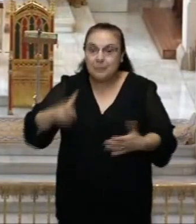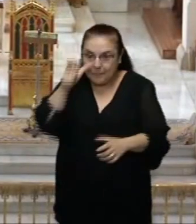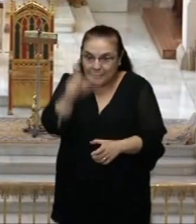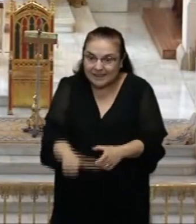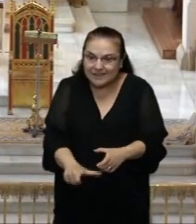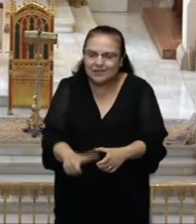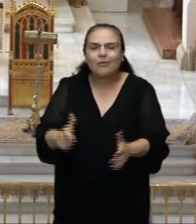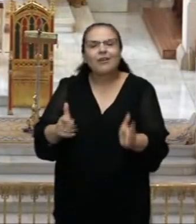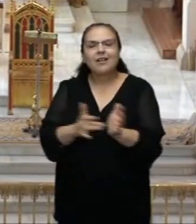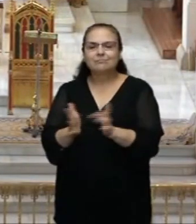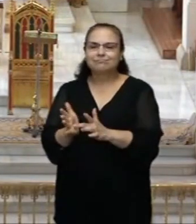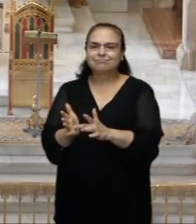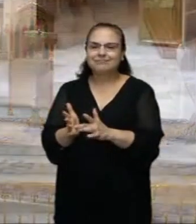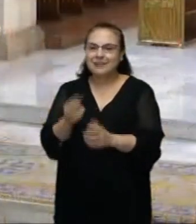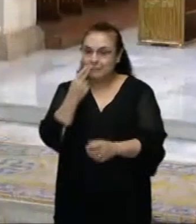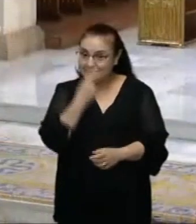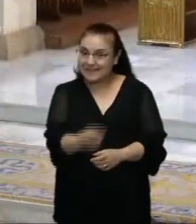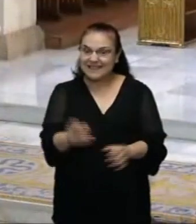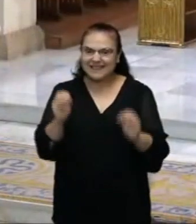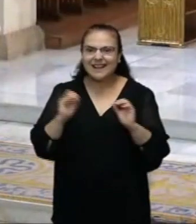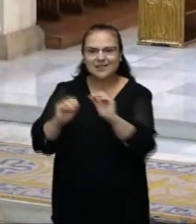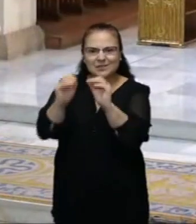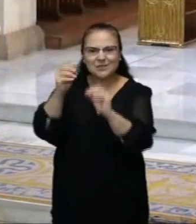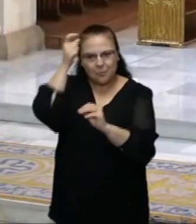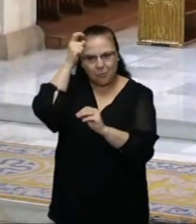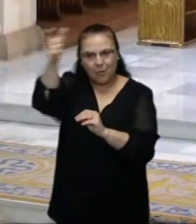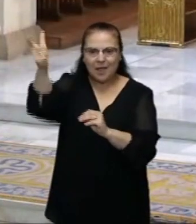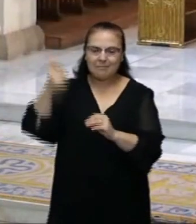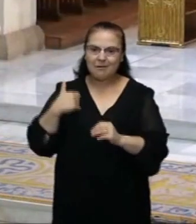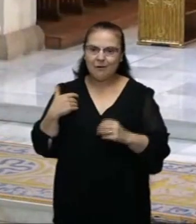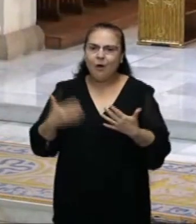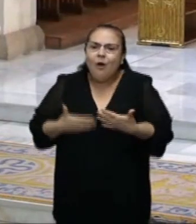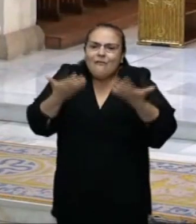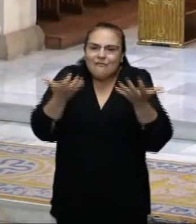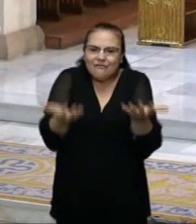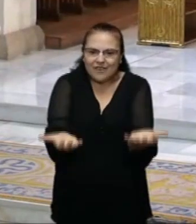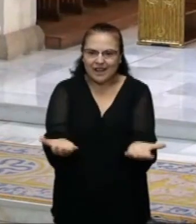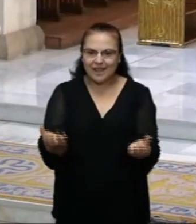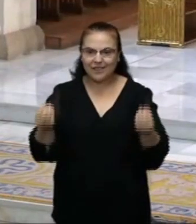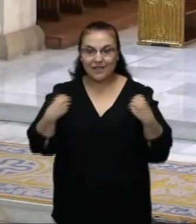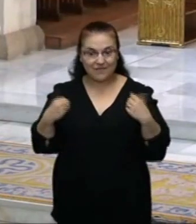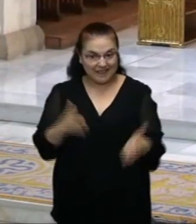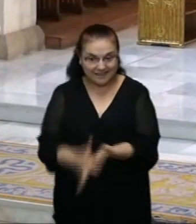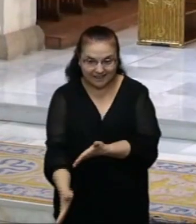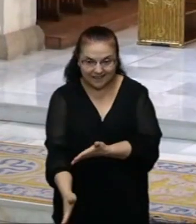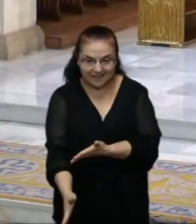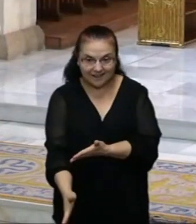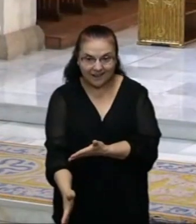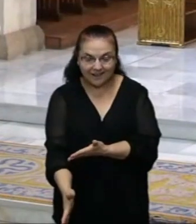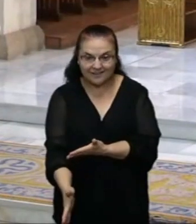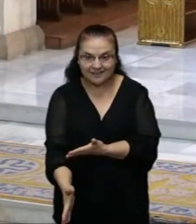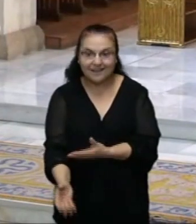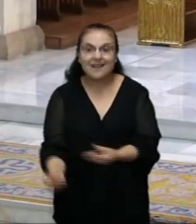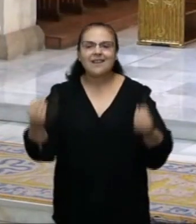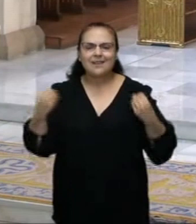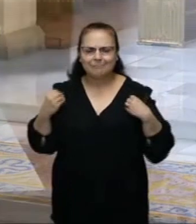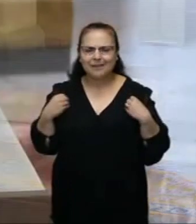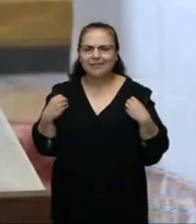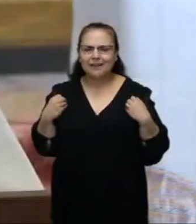visitando a su pueblo y ofreciéndole la vida eterna, la vida, la